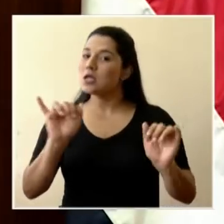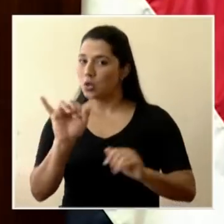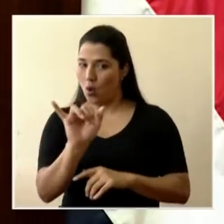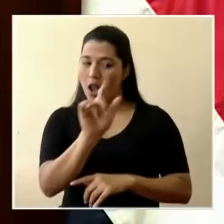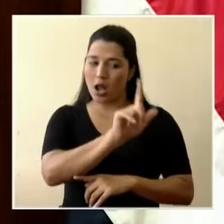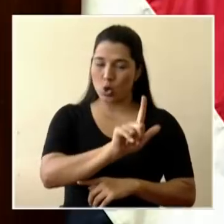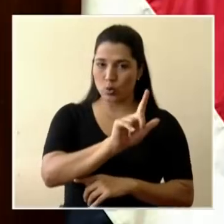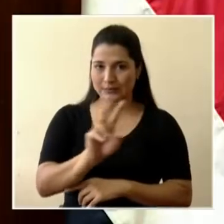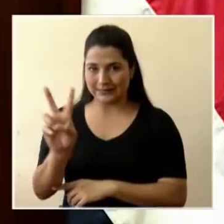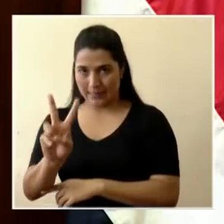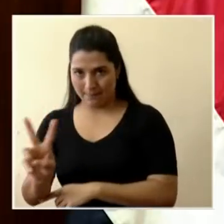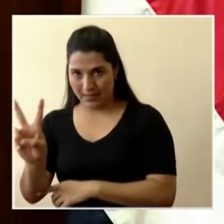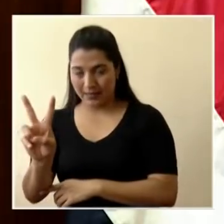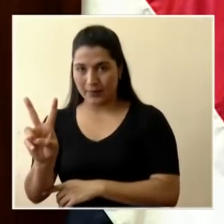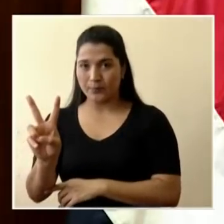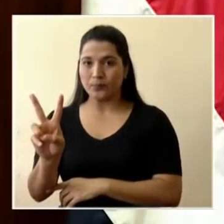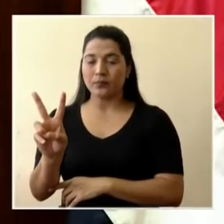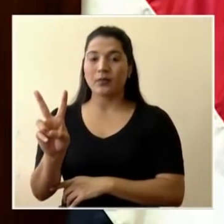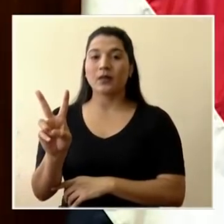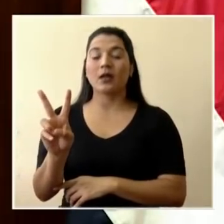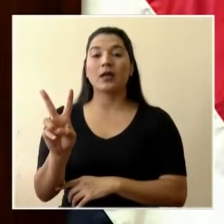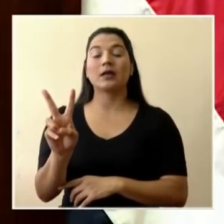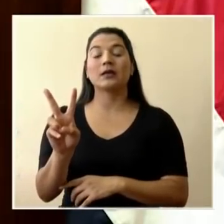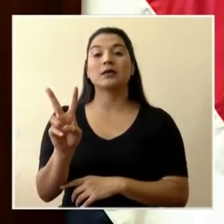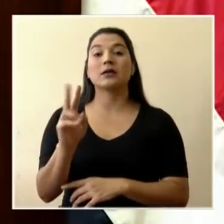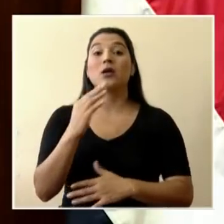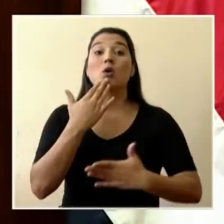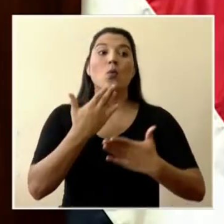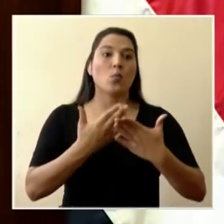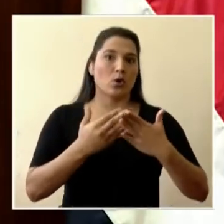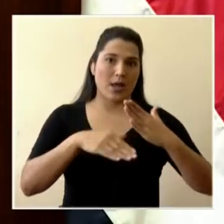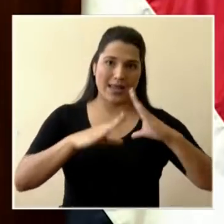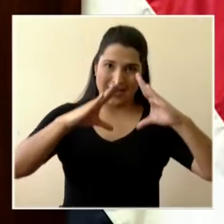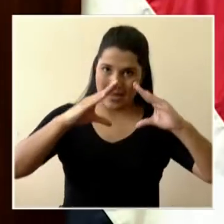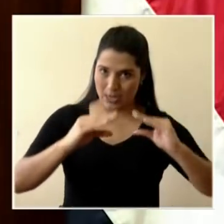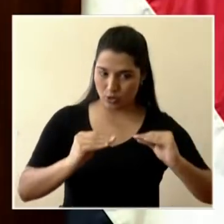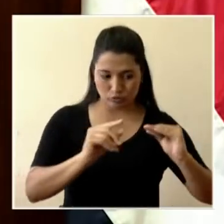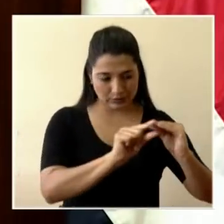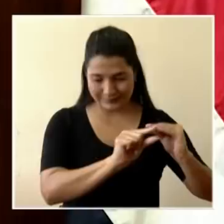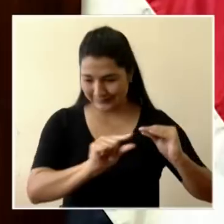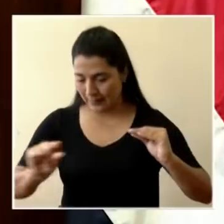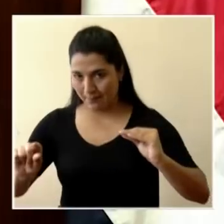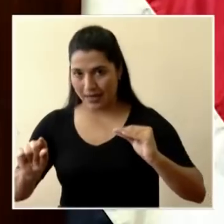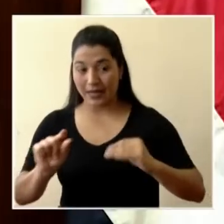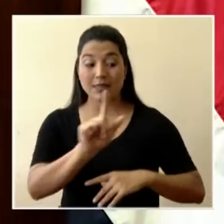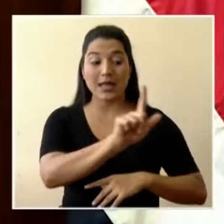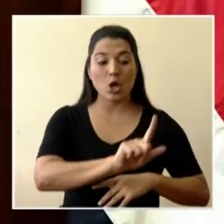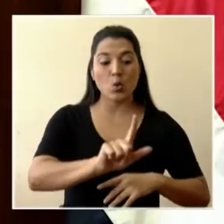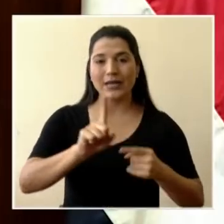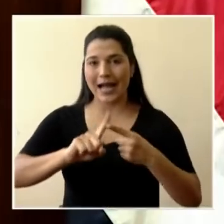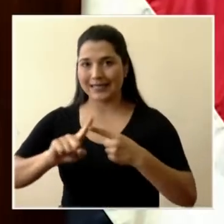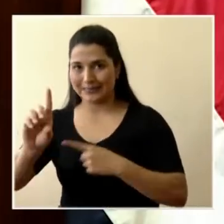viernes, bueno, en el tema nocturno es absolutamente toda la semana, de lunes a